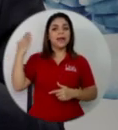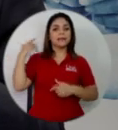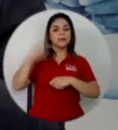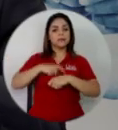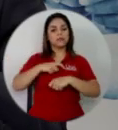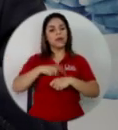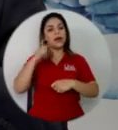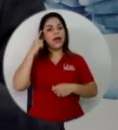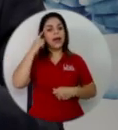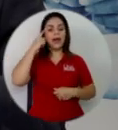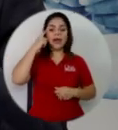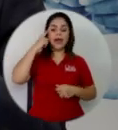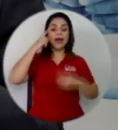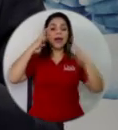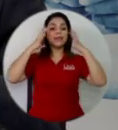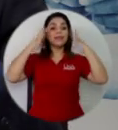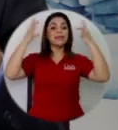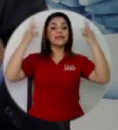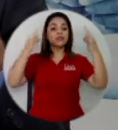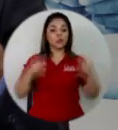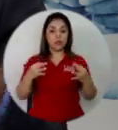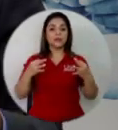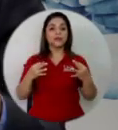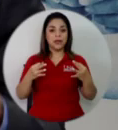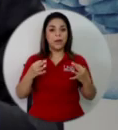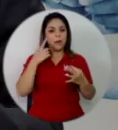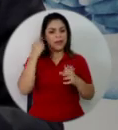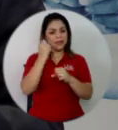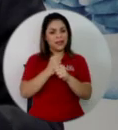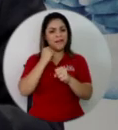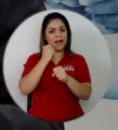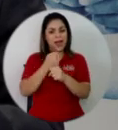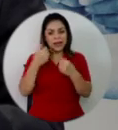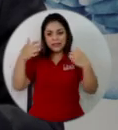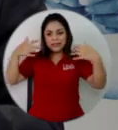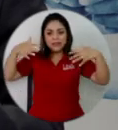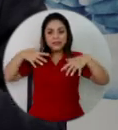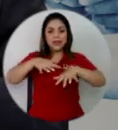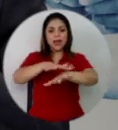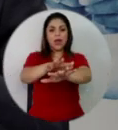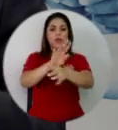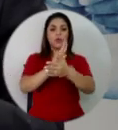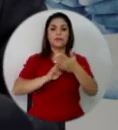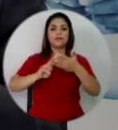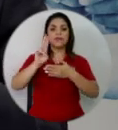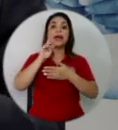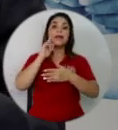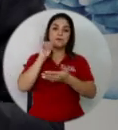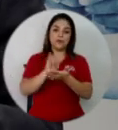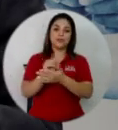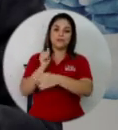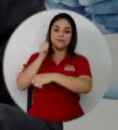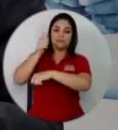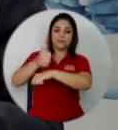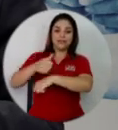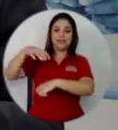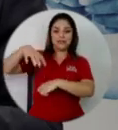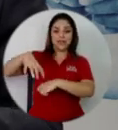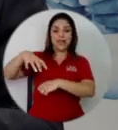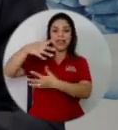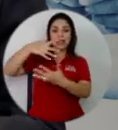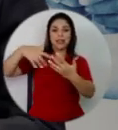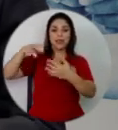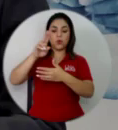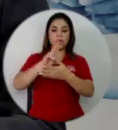ese periodo que favorecen el trabajo más integrado de las universidades, donde la creación de la sede interuniversitaria